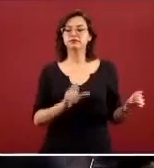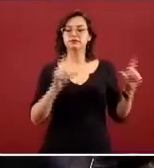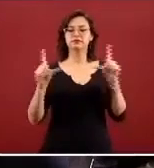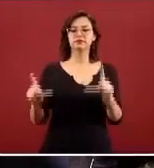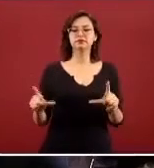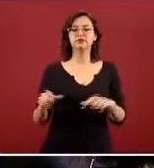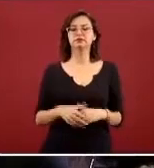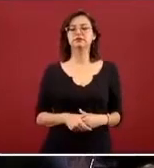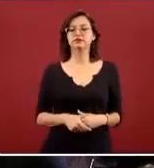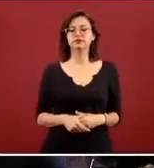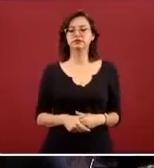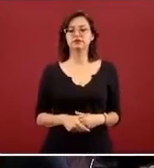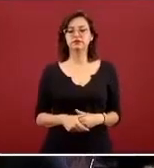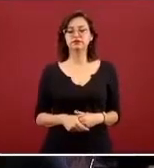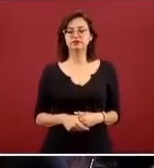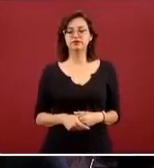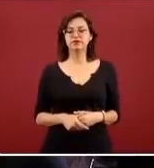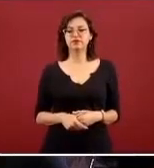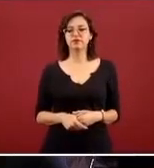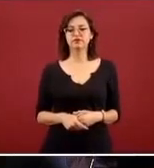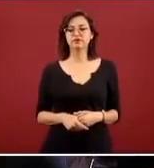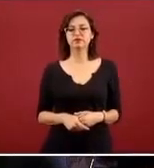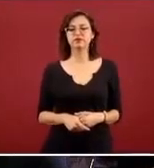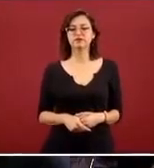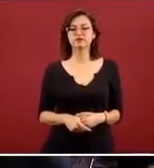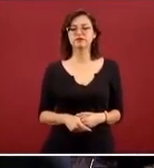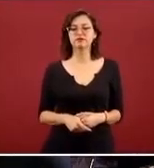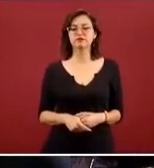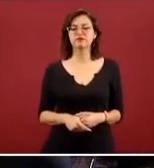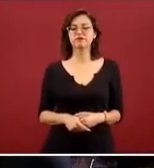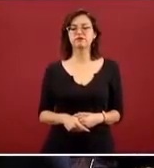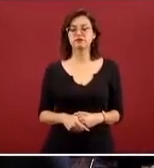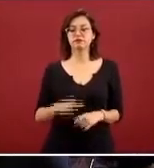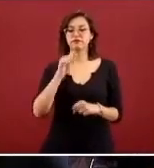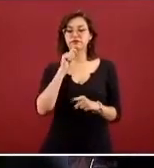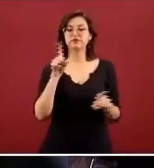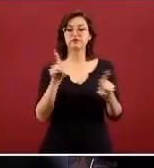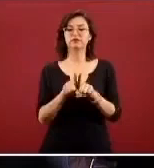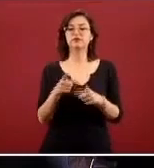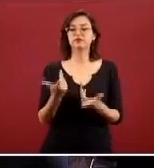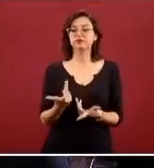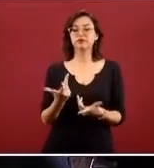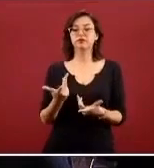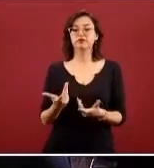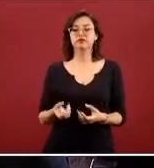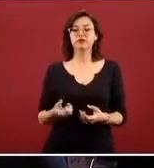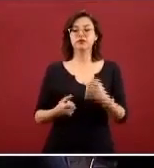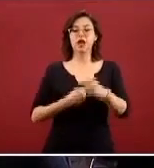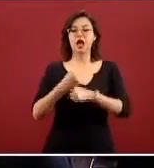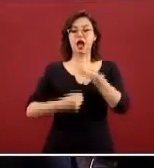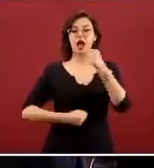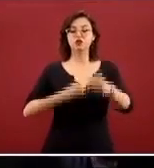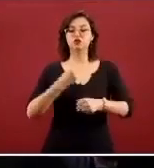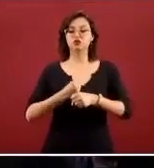podemos ver cómo esta distribución también por edades la observamos ahora en función de si